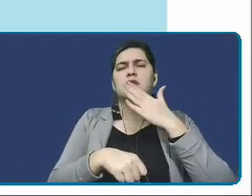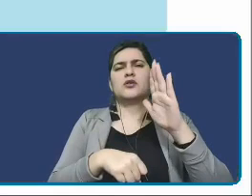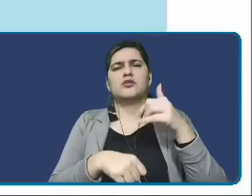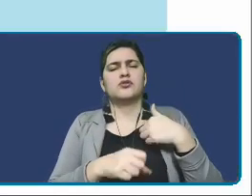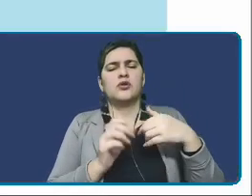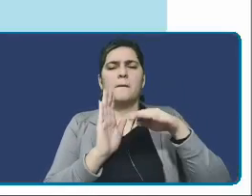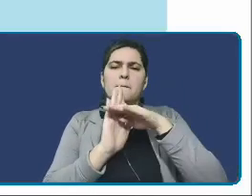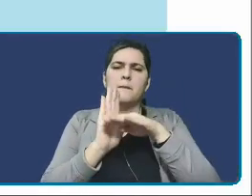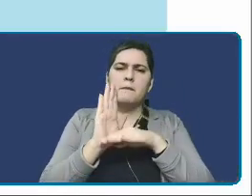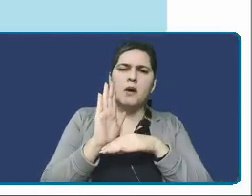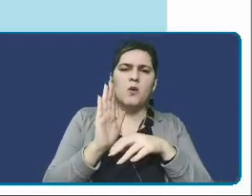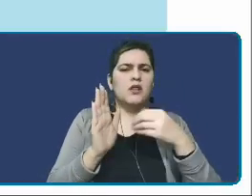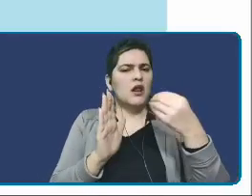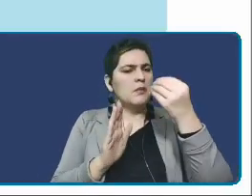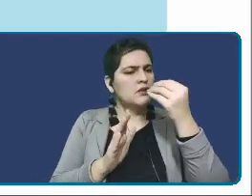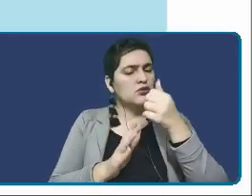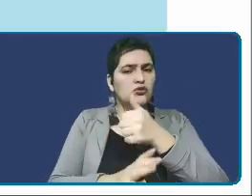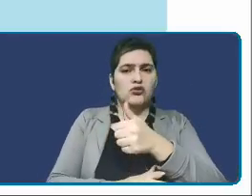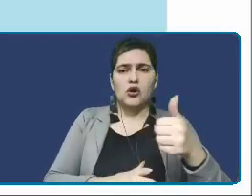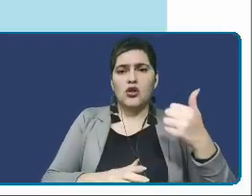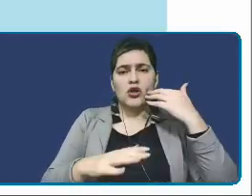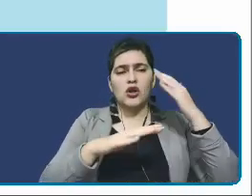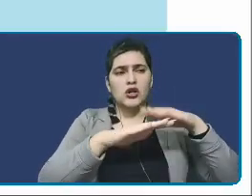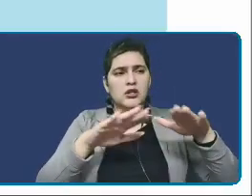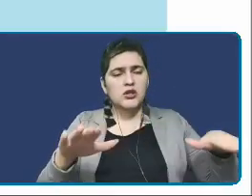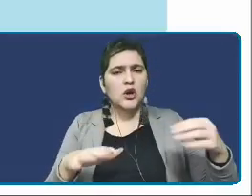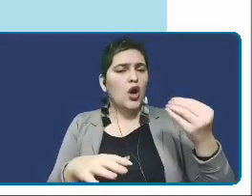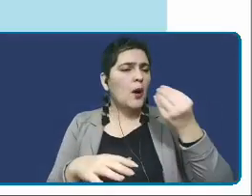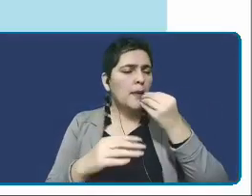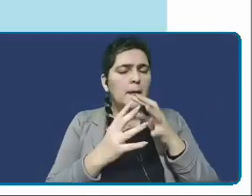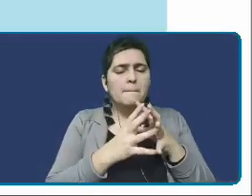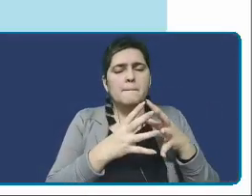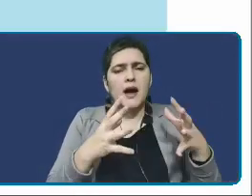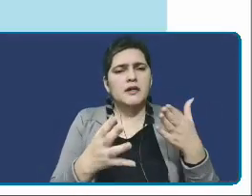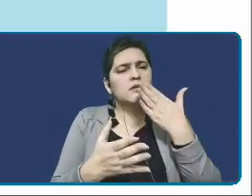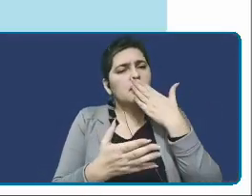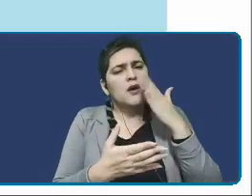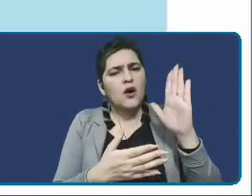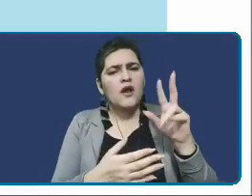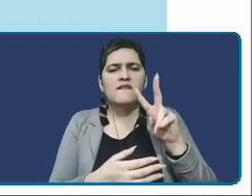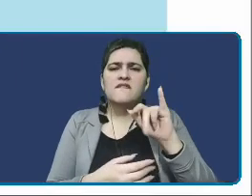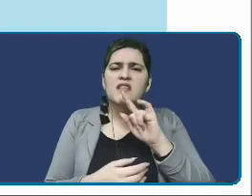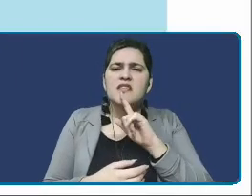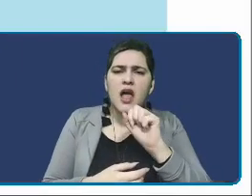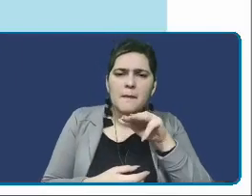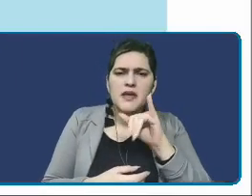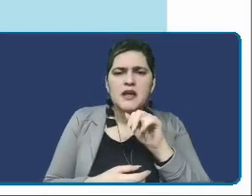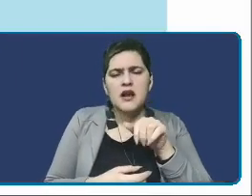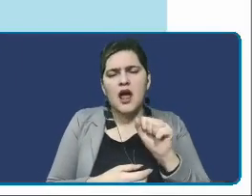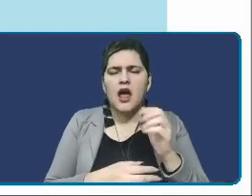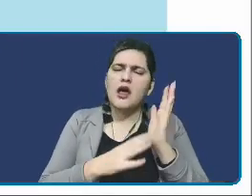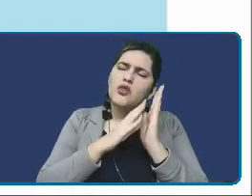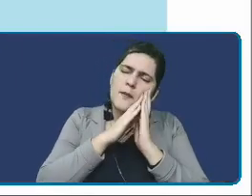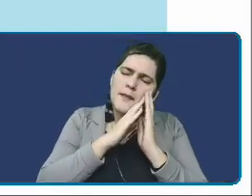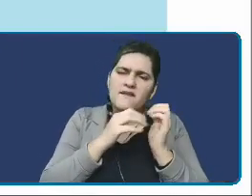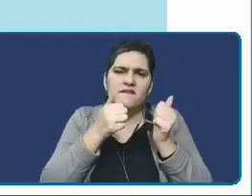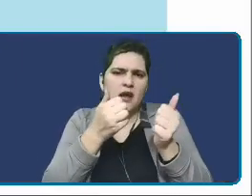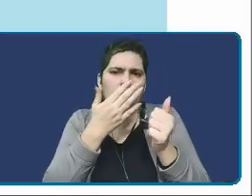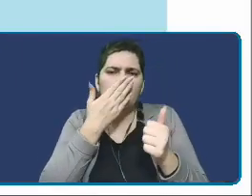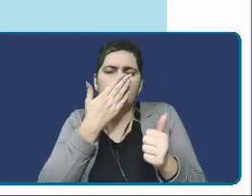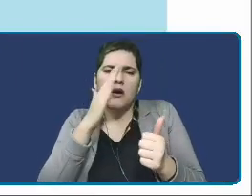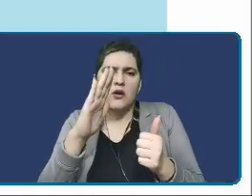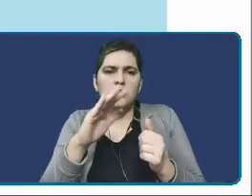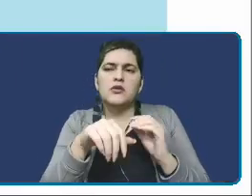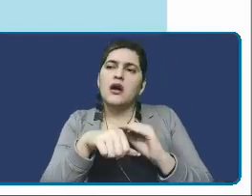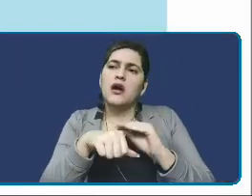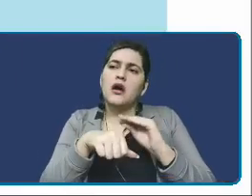mis niños comen más, todos mis niños mejoran la vitamina, todos mis niños están durmiendo mejor, y las mamás me dicen